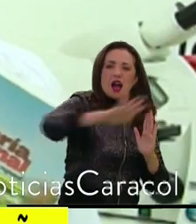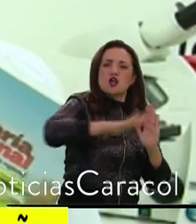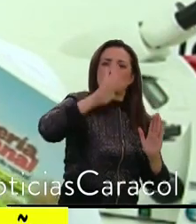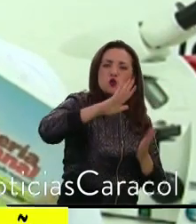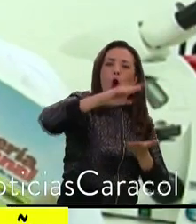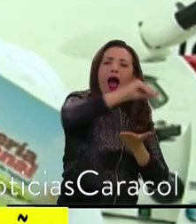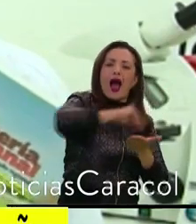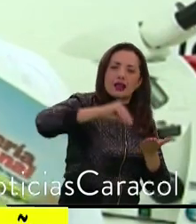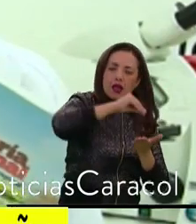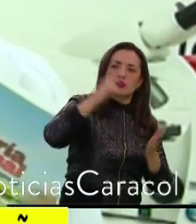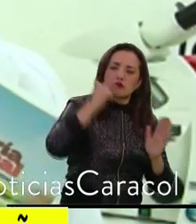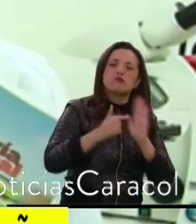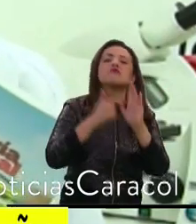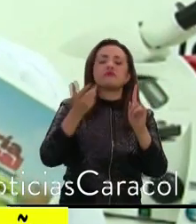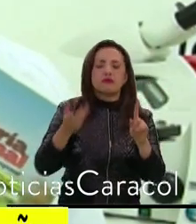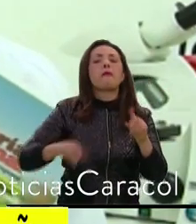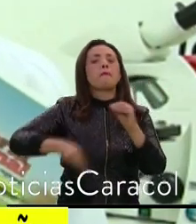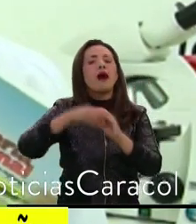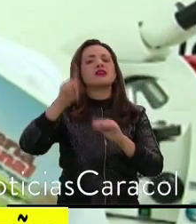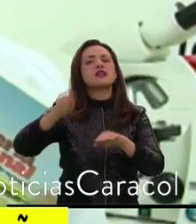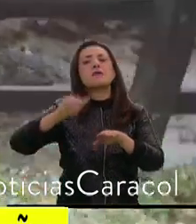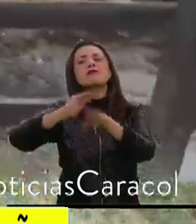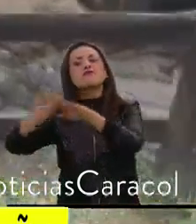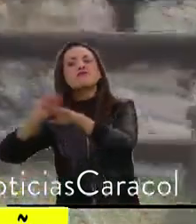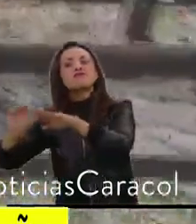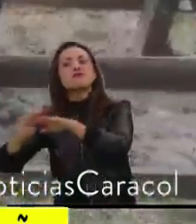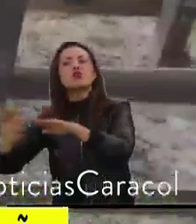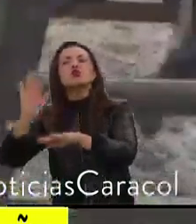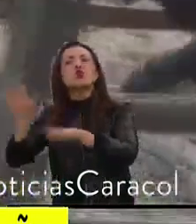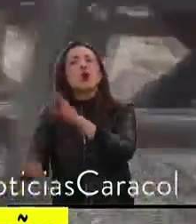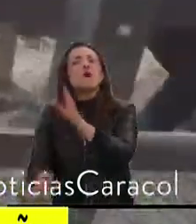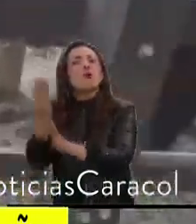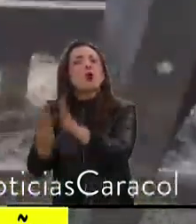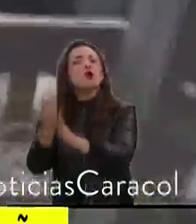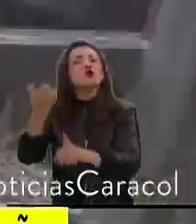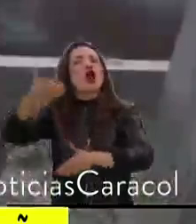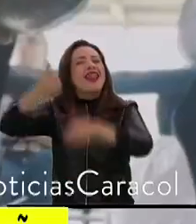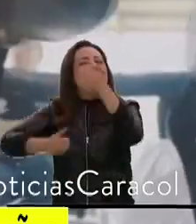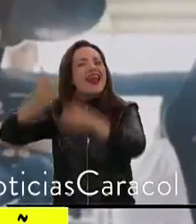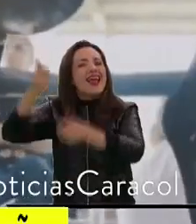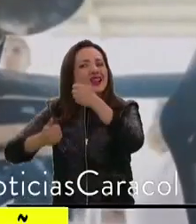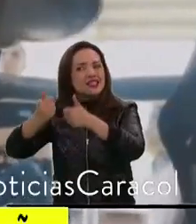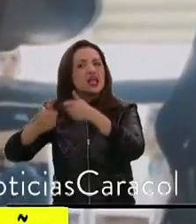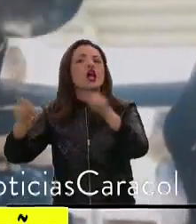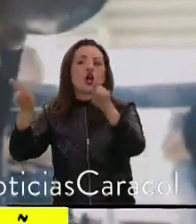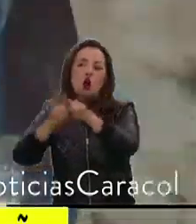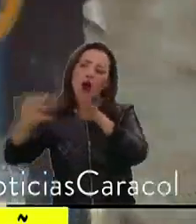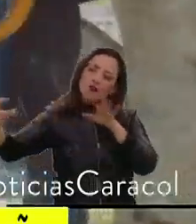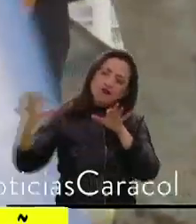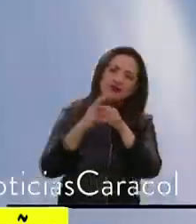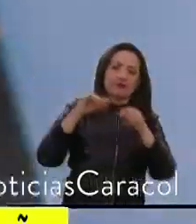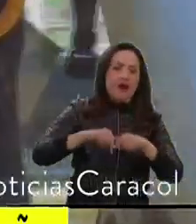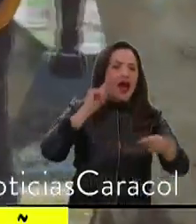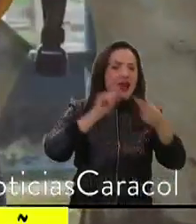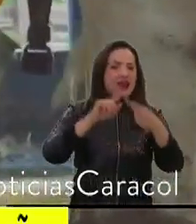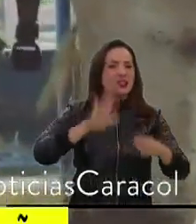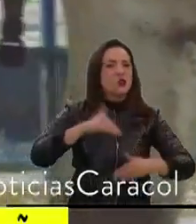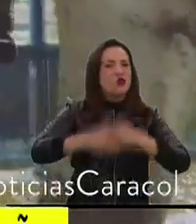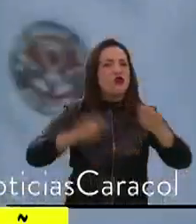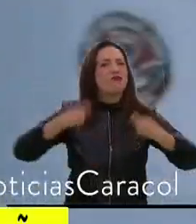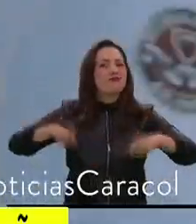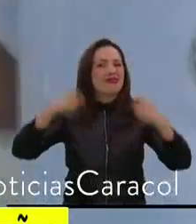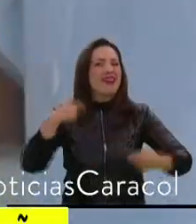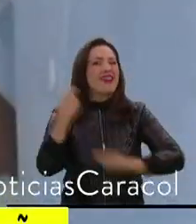y se ha invitado también a los productores de leche para que ingresen en este nuevo modelo de negocio la marca de certificación